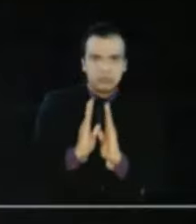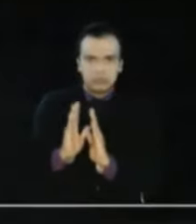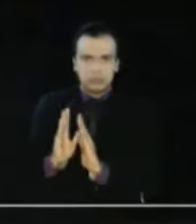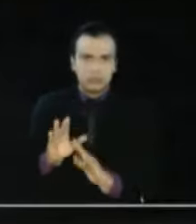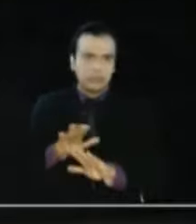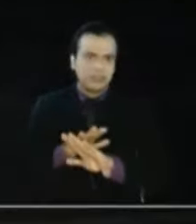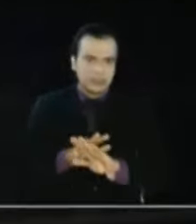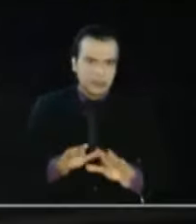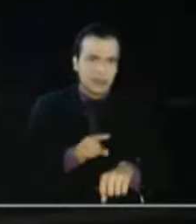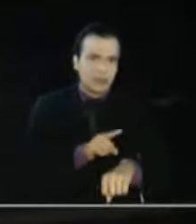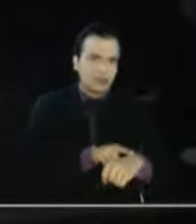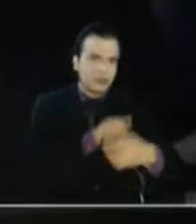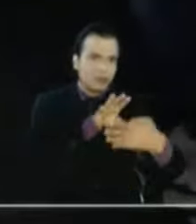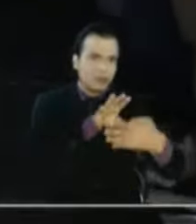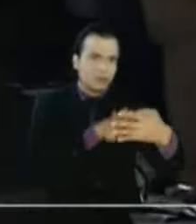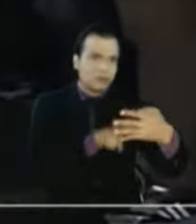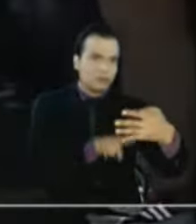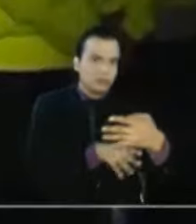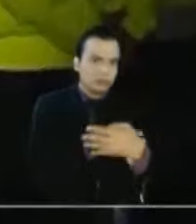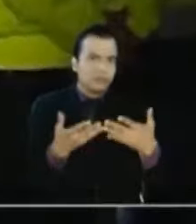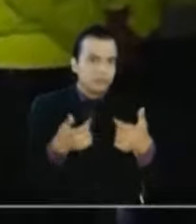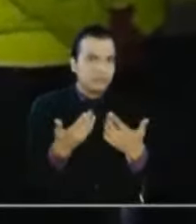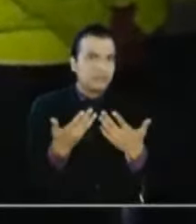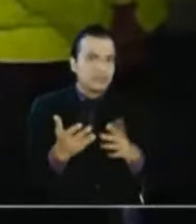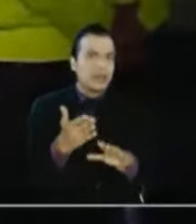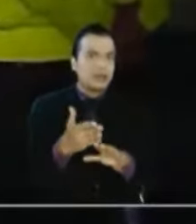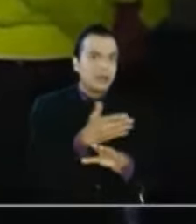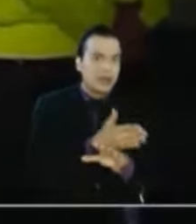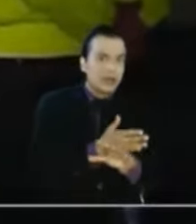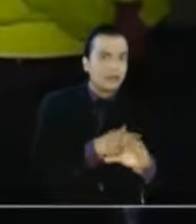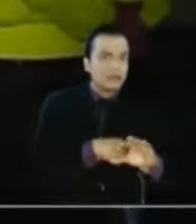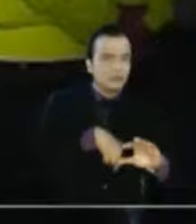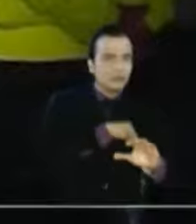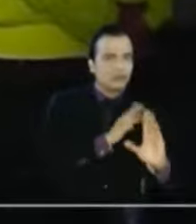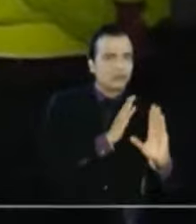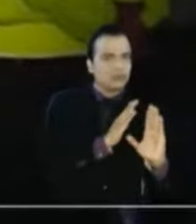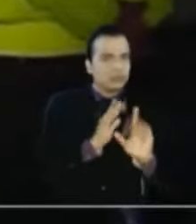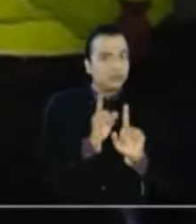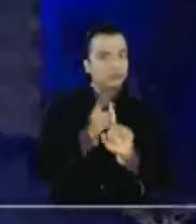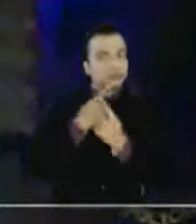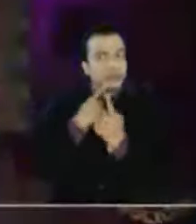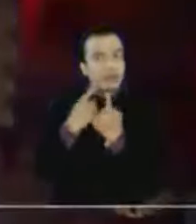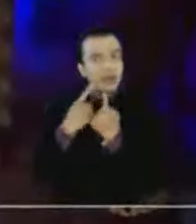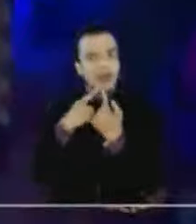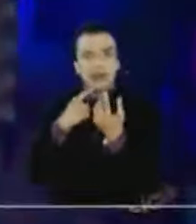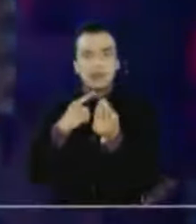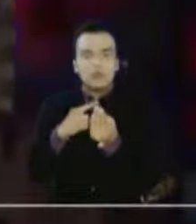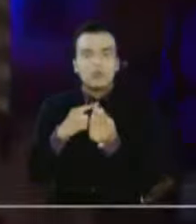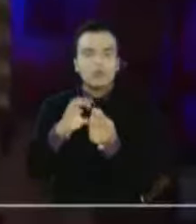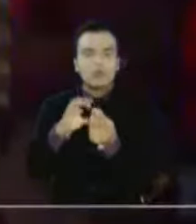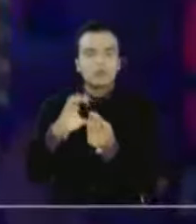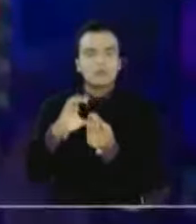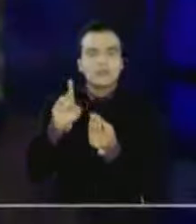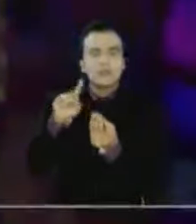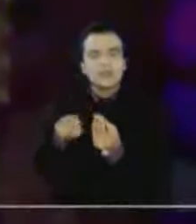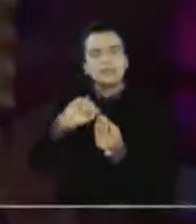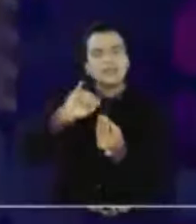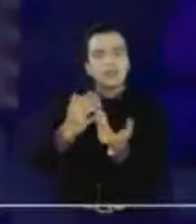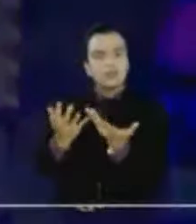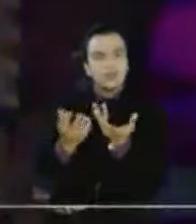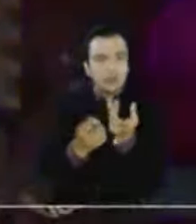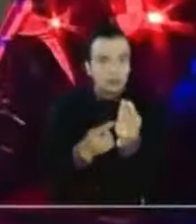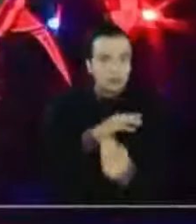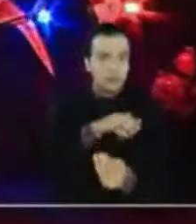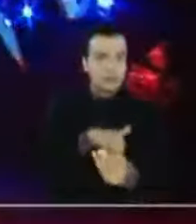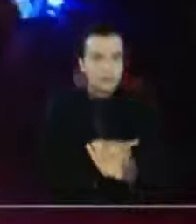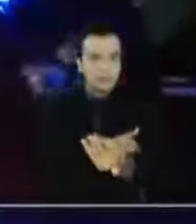Consejo Superior de la Judicatura, el Ministerio de Justicia. Yo creo que se busca generar una solución a los problemas que se han presentado en